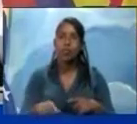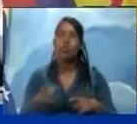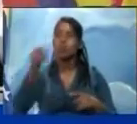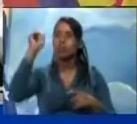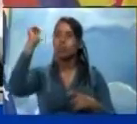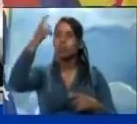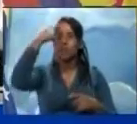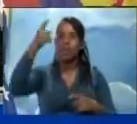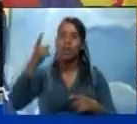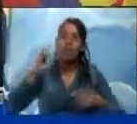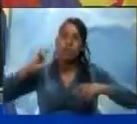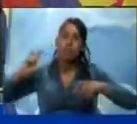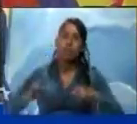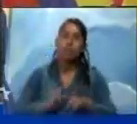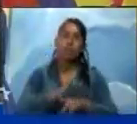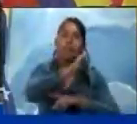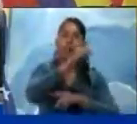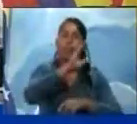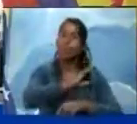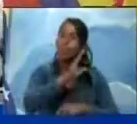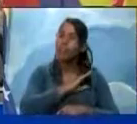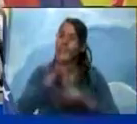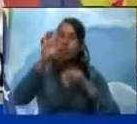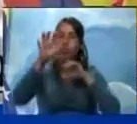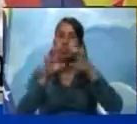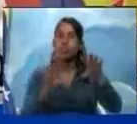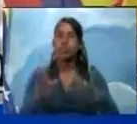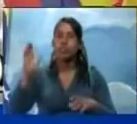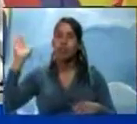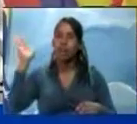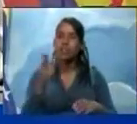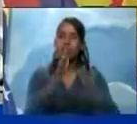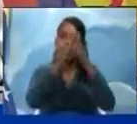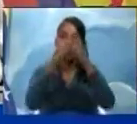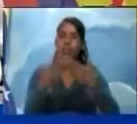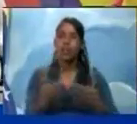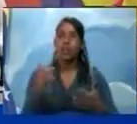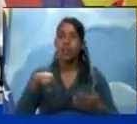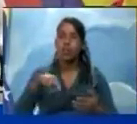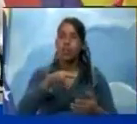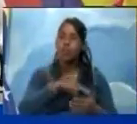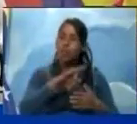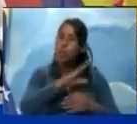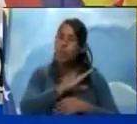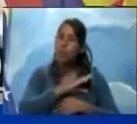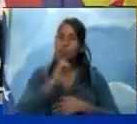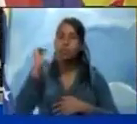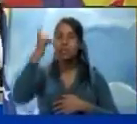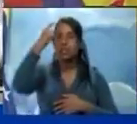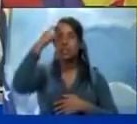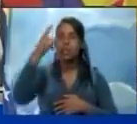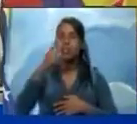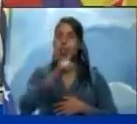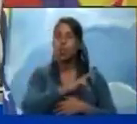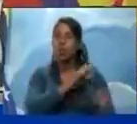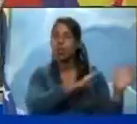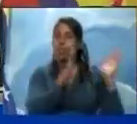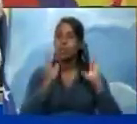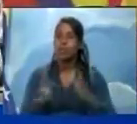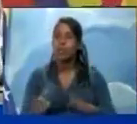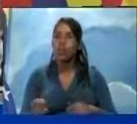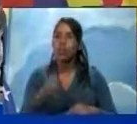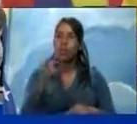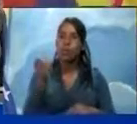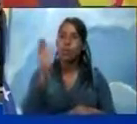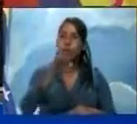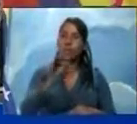presidente había viajado desde su nación a traerle una Biblia a nuestro presidente. Los evangélicos, cuando